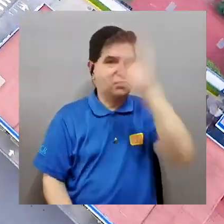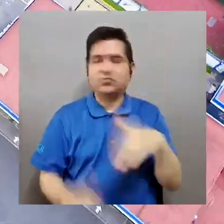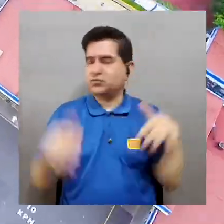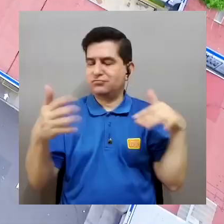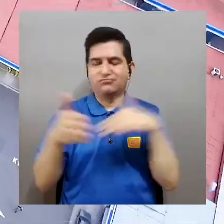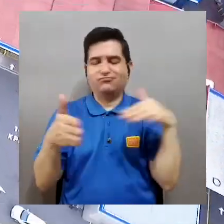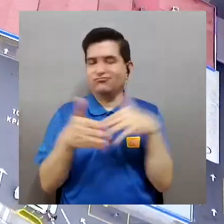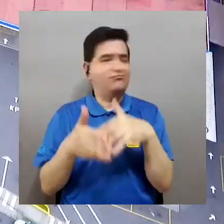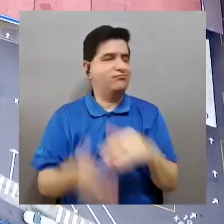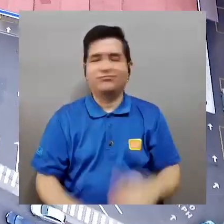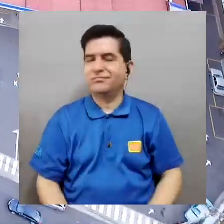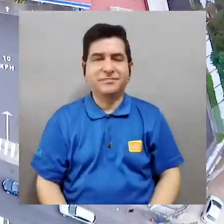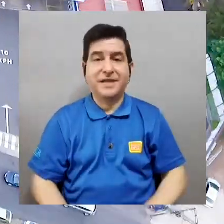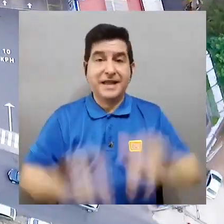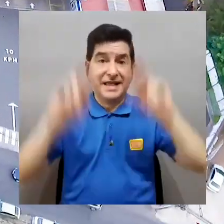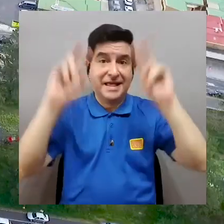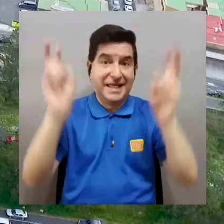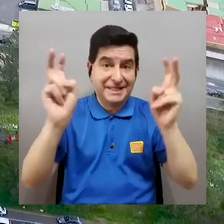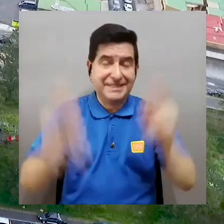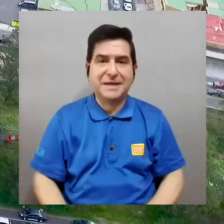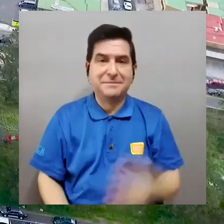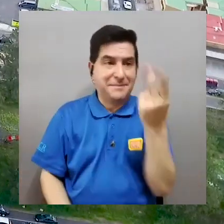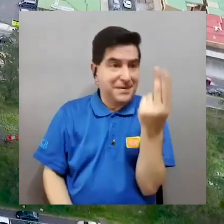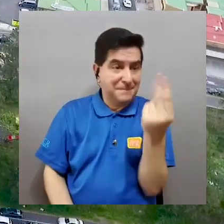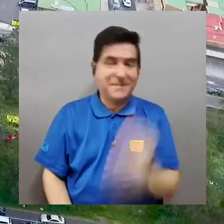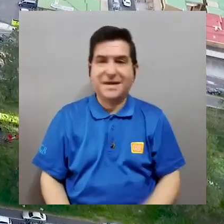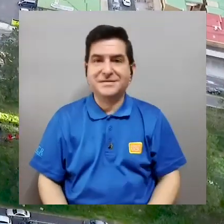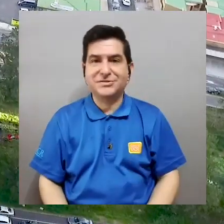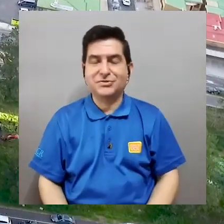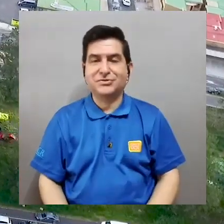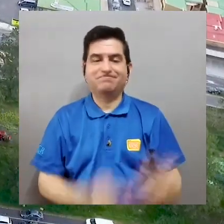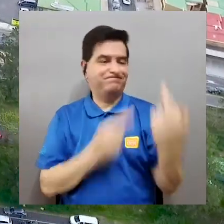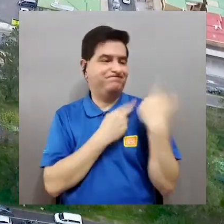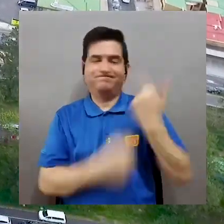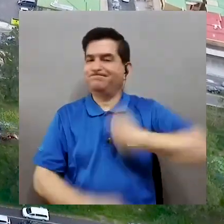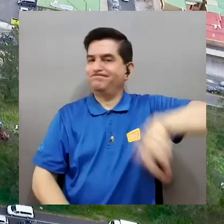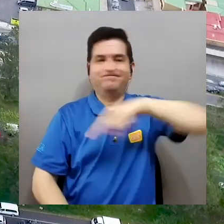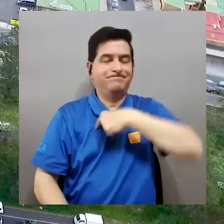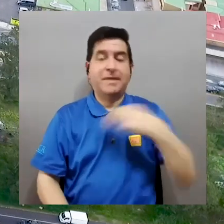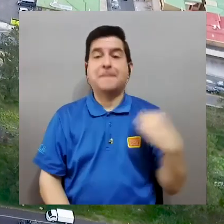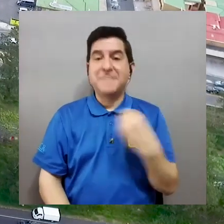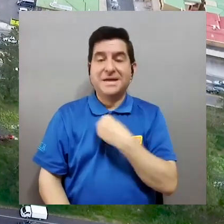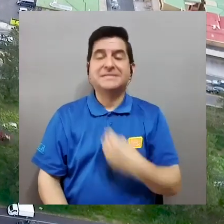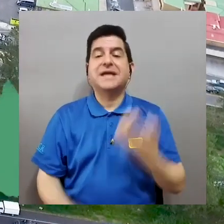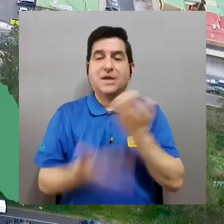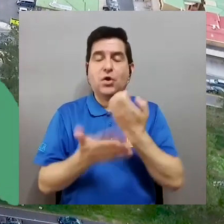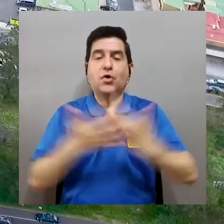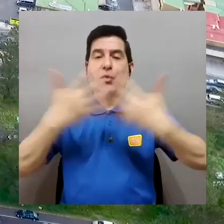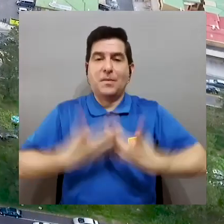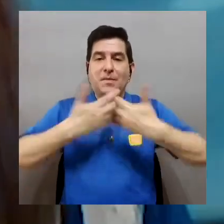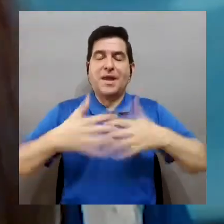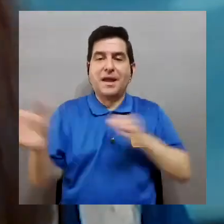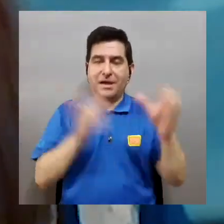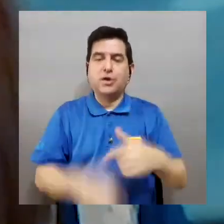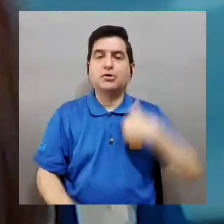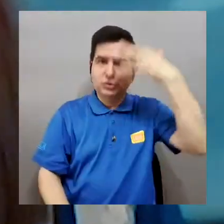hemos estudiado porque el tema de precios y tal no es competencia nuestra, es realmente del Ministerio de Economía, Industria y Comercio.